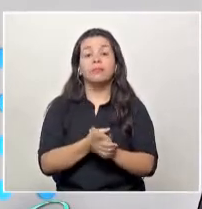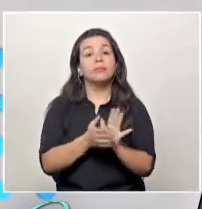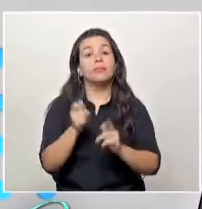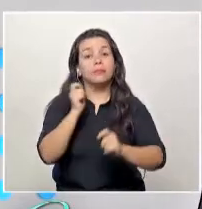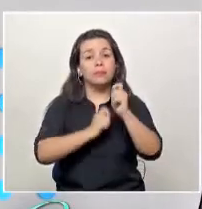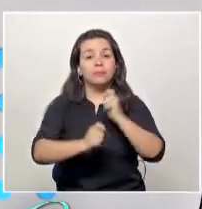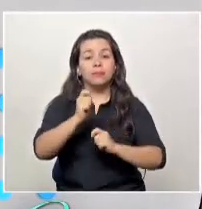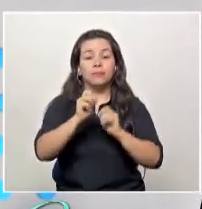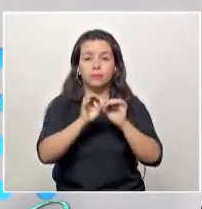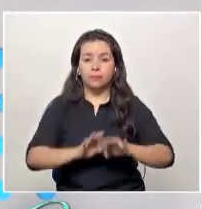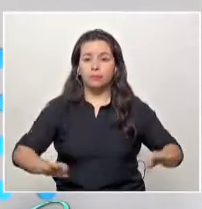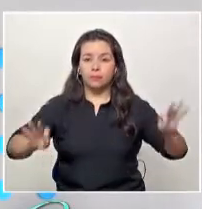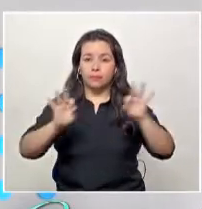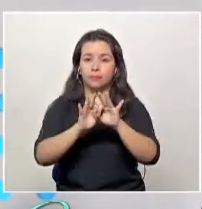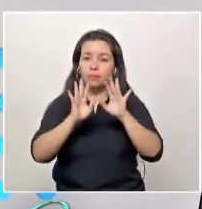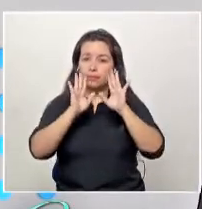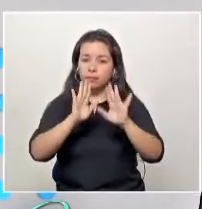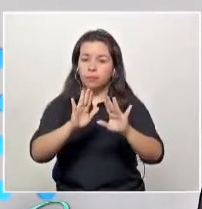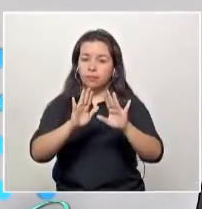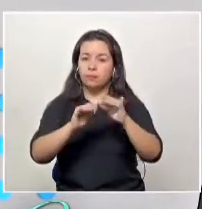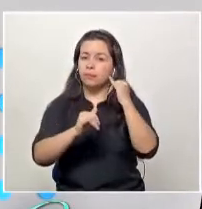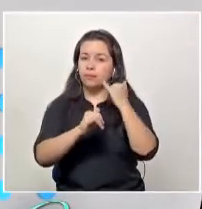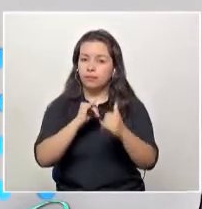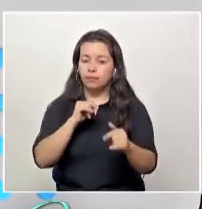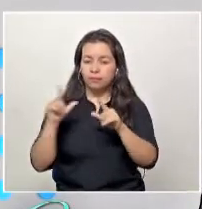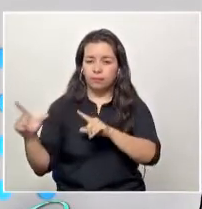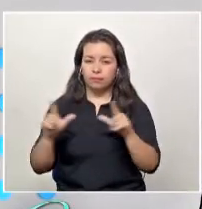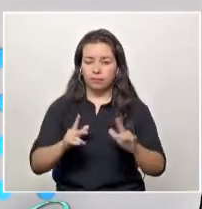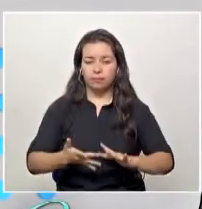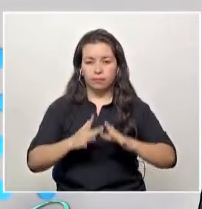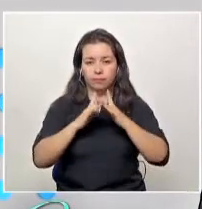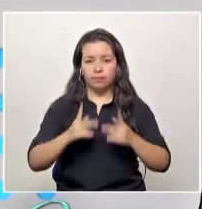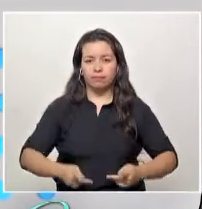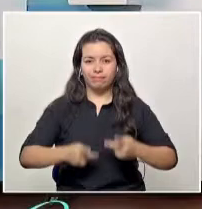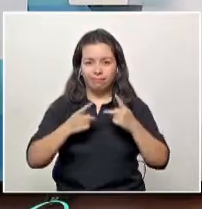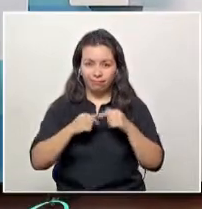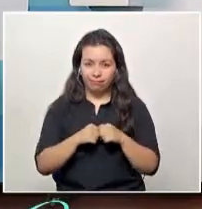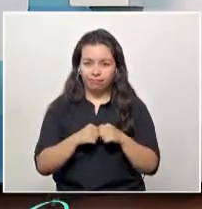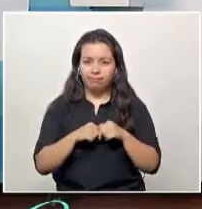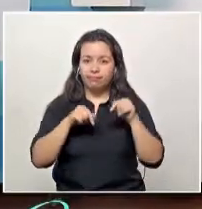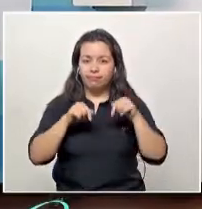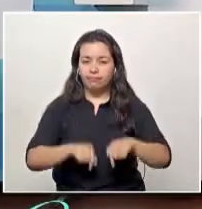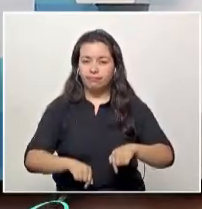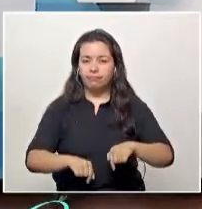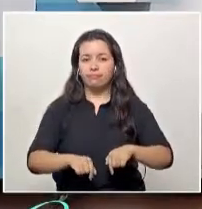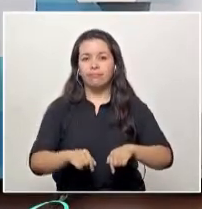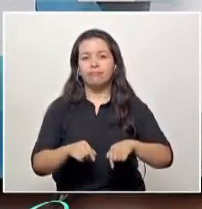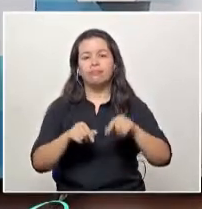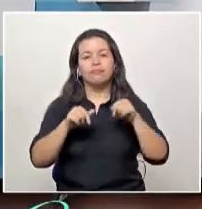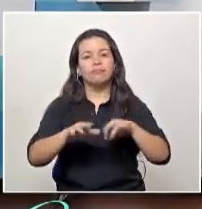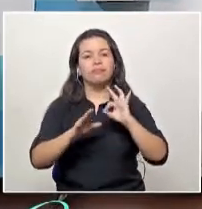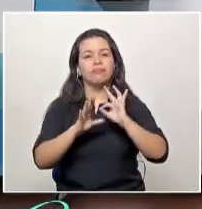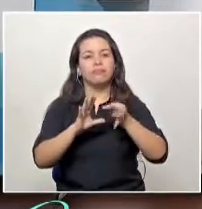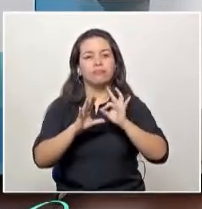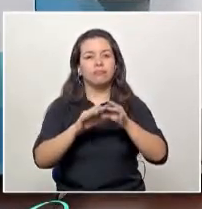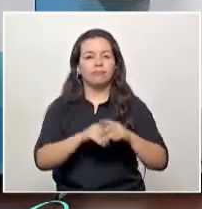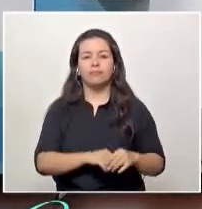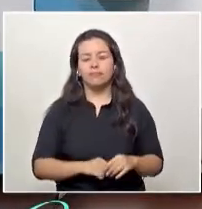mensajes importantes y ya regresamos a la última parte de Conexión Vital en nuestro programa aquí desde